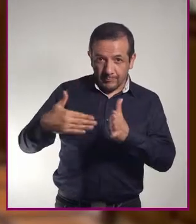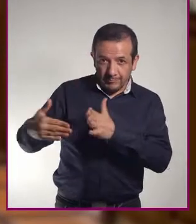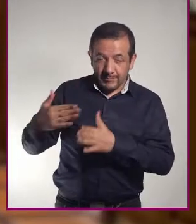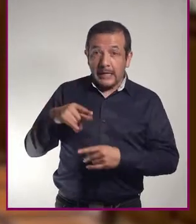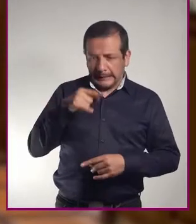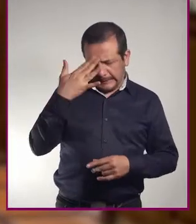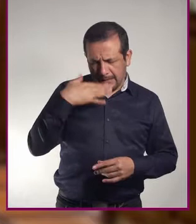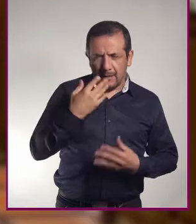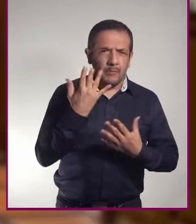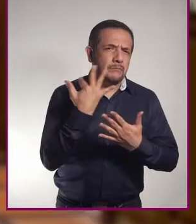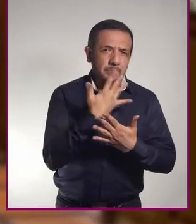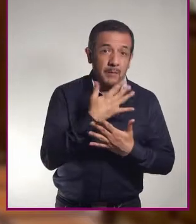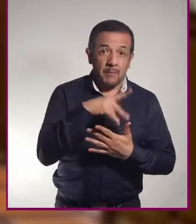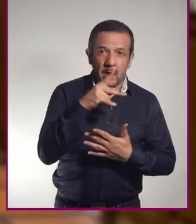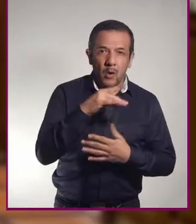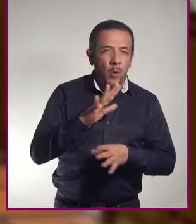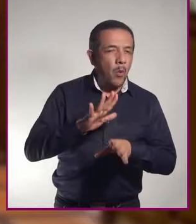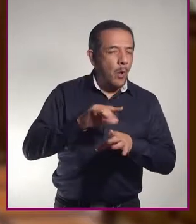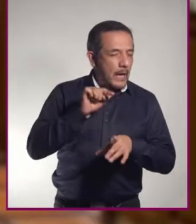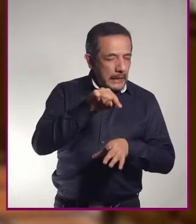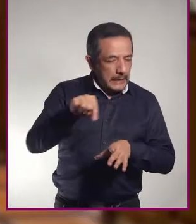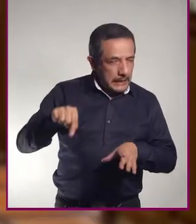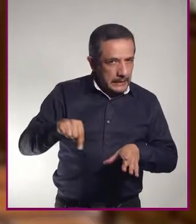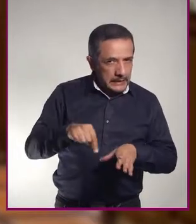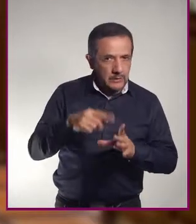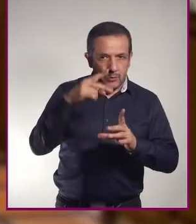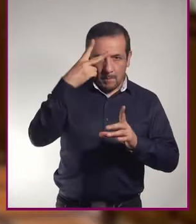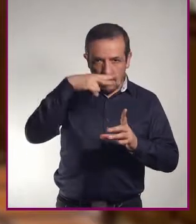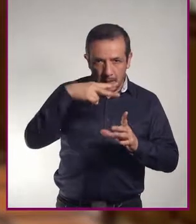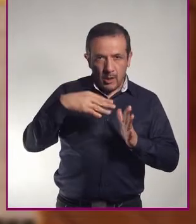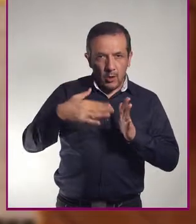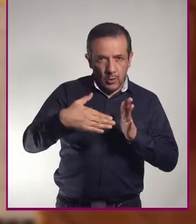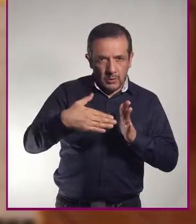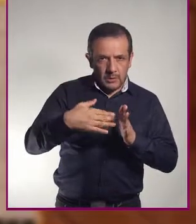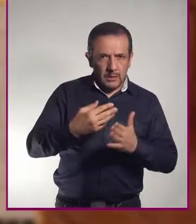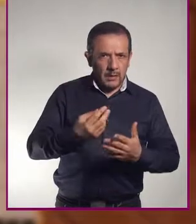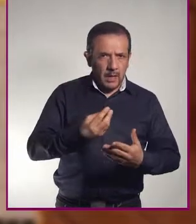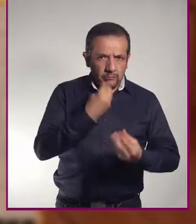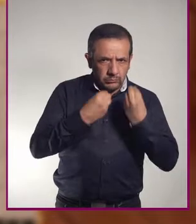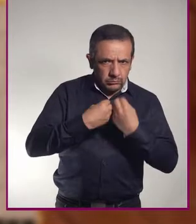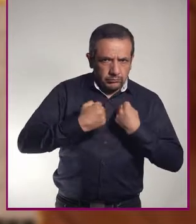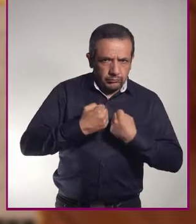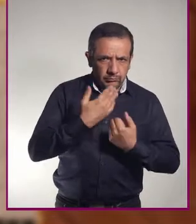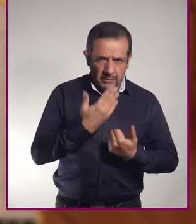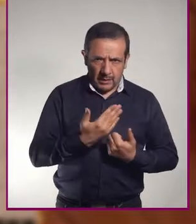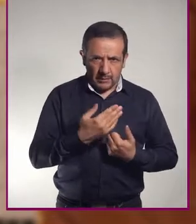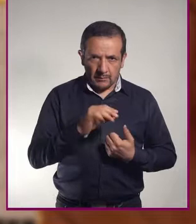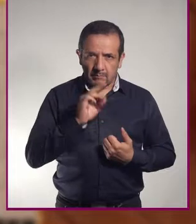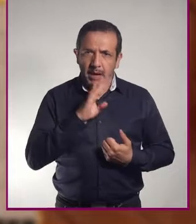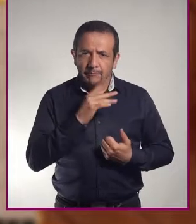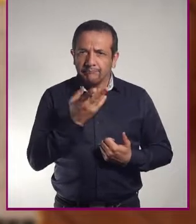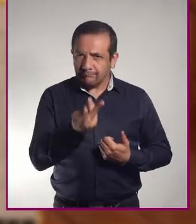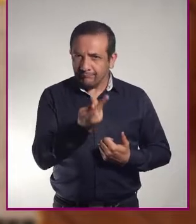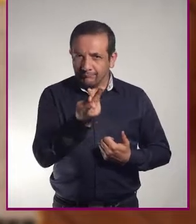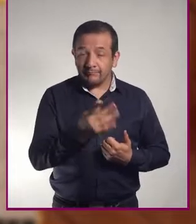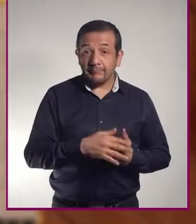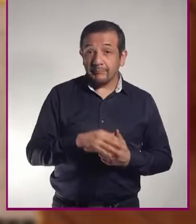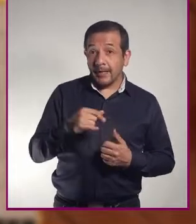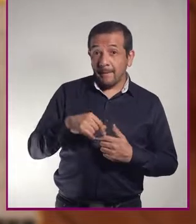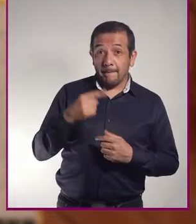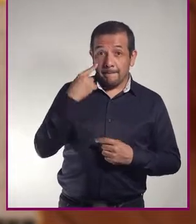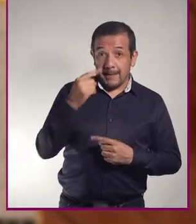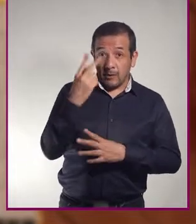sabemos que son, pero ¿quieres saber qué tan nutritiva es la cocina mexicana? En el 2010, la UNESCO otorgó a la